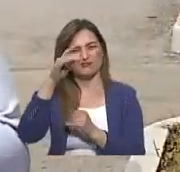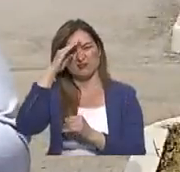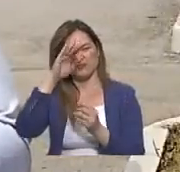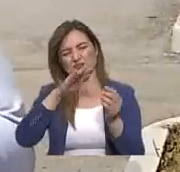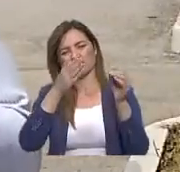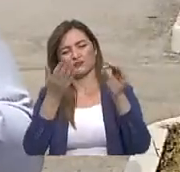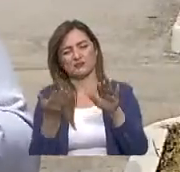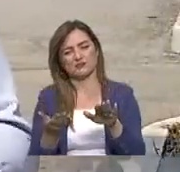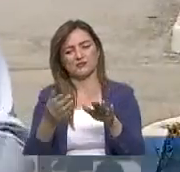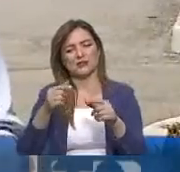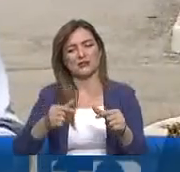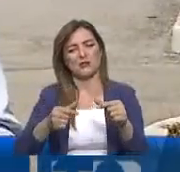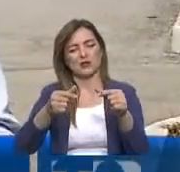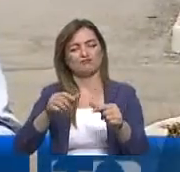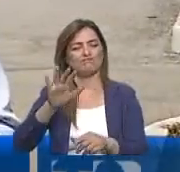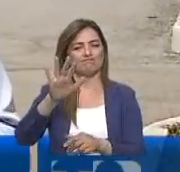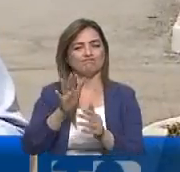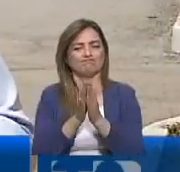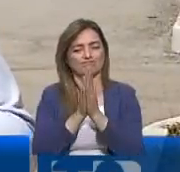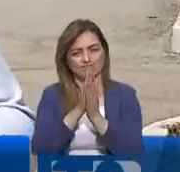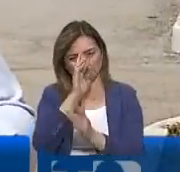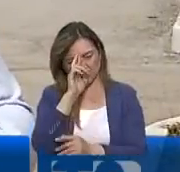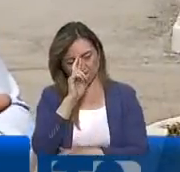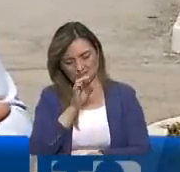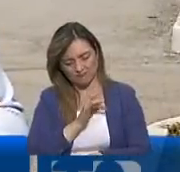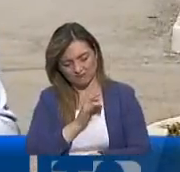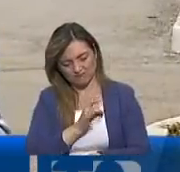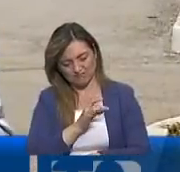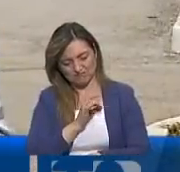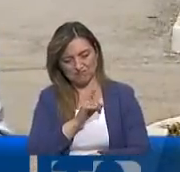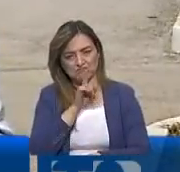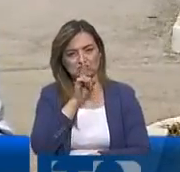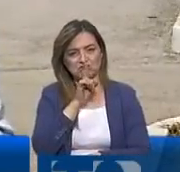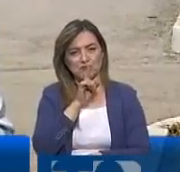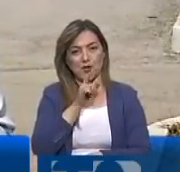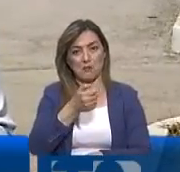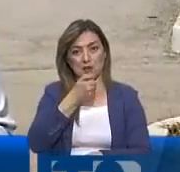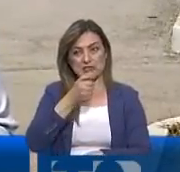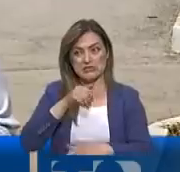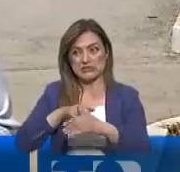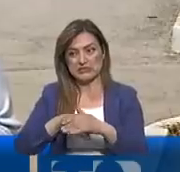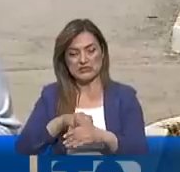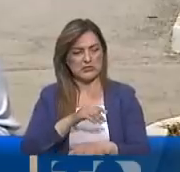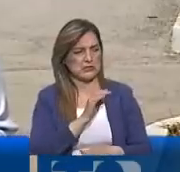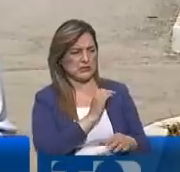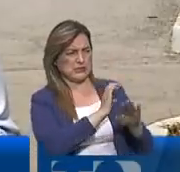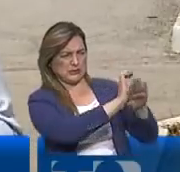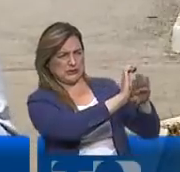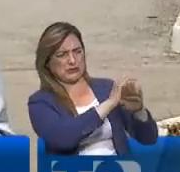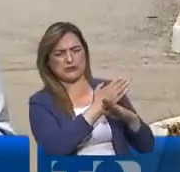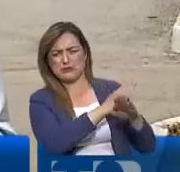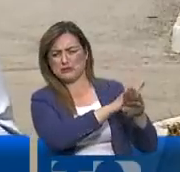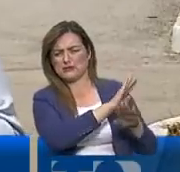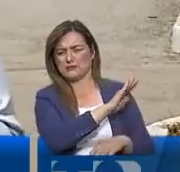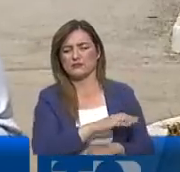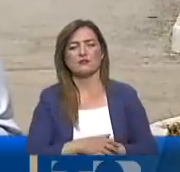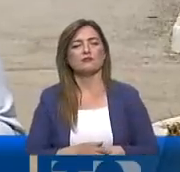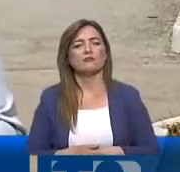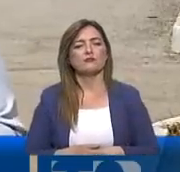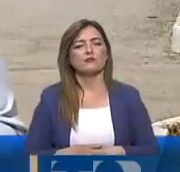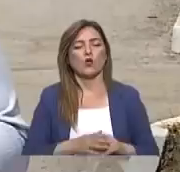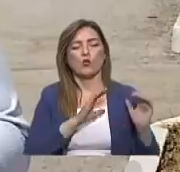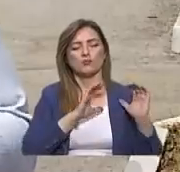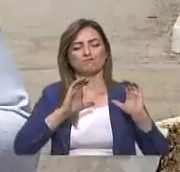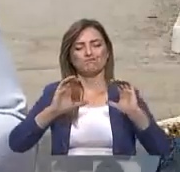que fue asesinado en Samanes 5 han pedido respeto por el dolor. Ellos han impedido el ingreso a la prensa, a la sala de velación. Los restos del